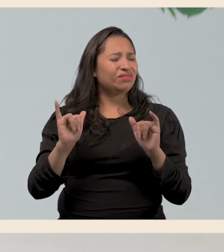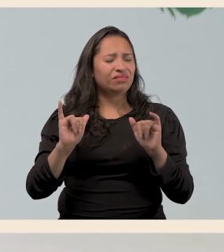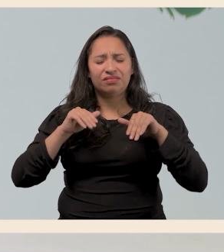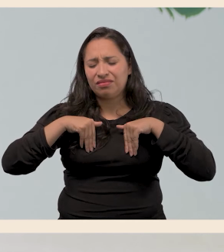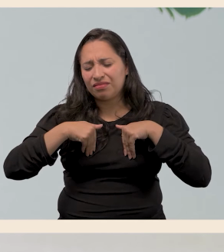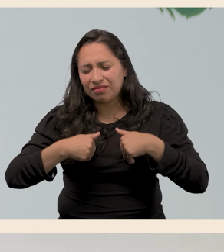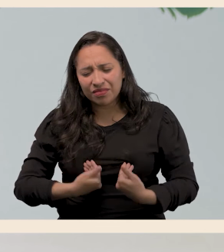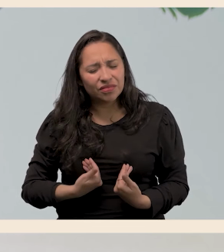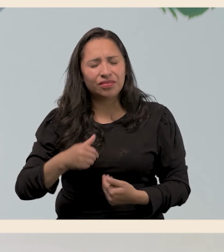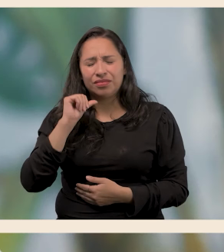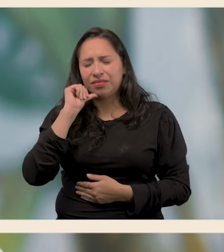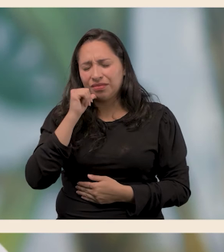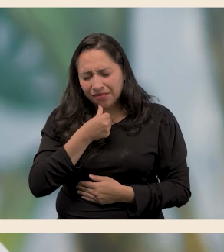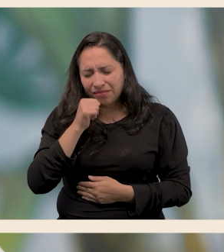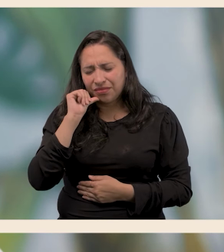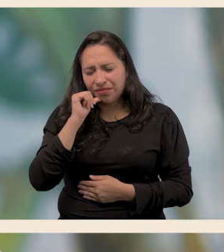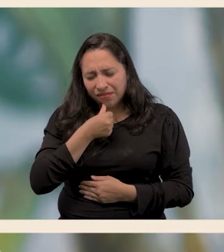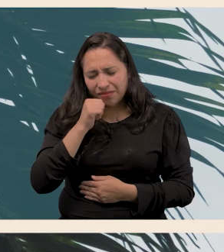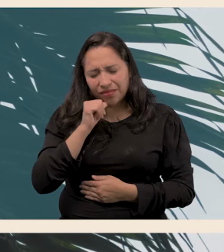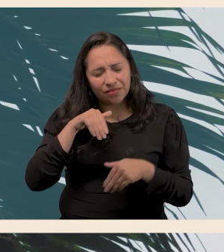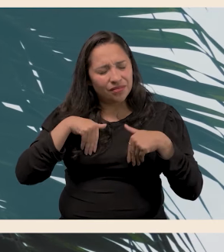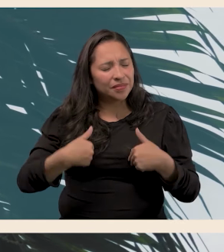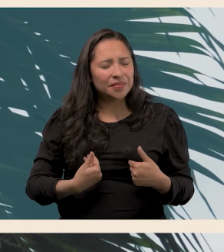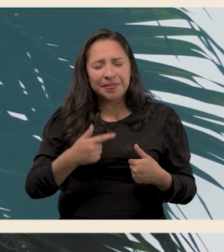Ya estoy cansado de tanto sufrir.